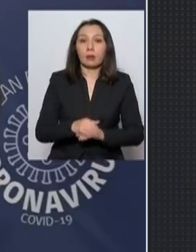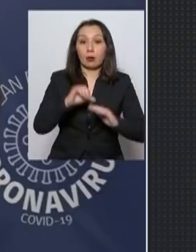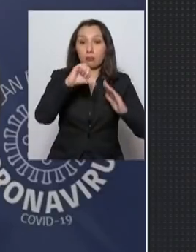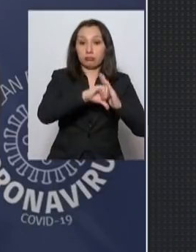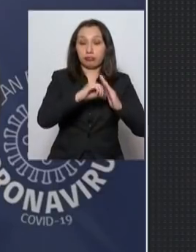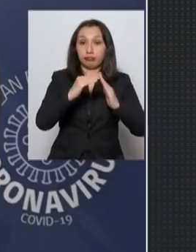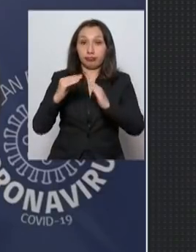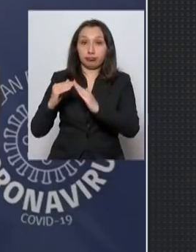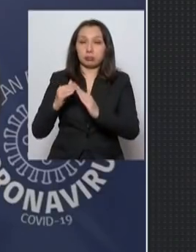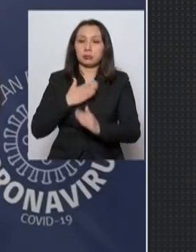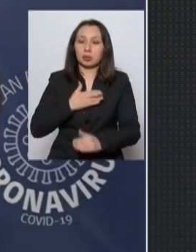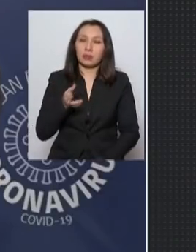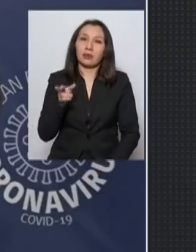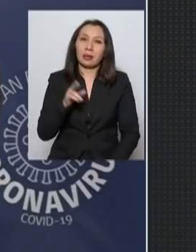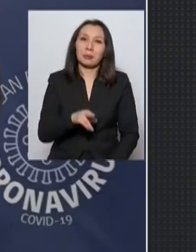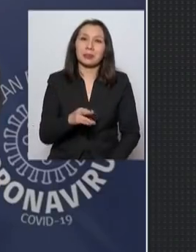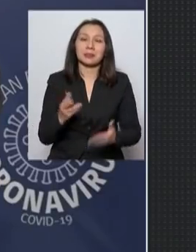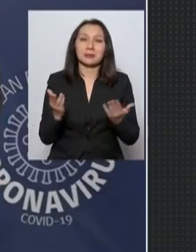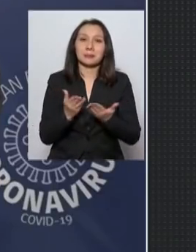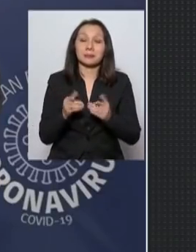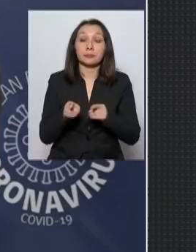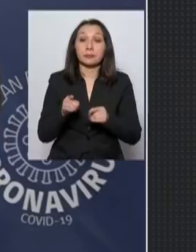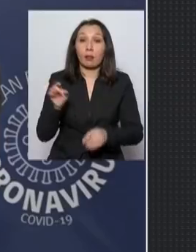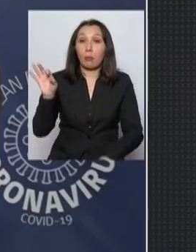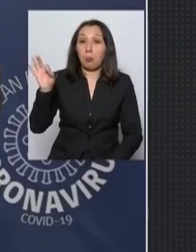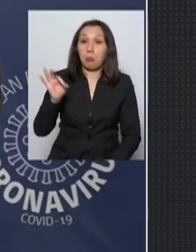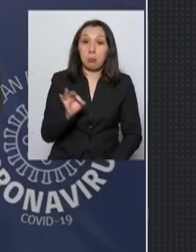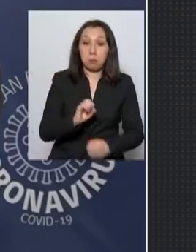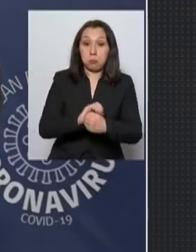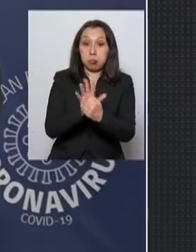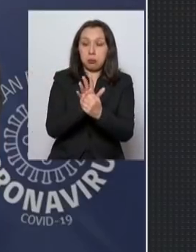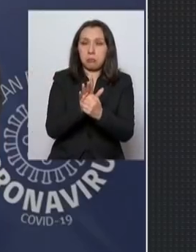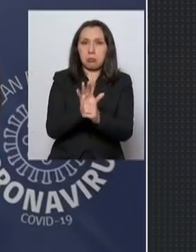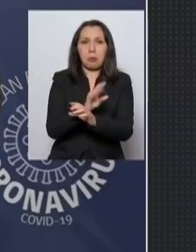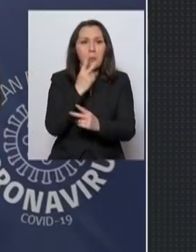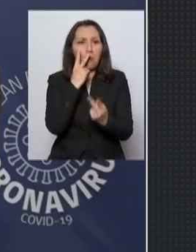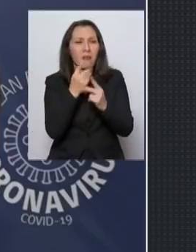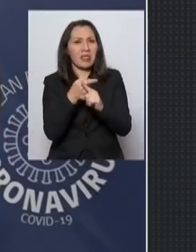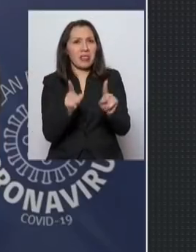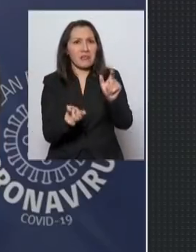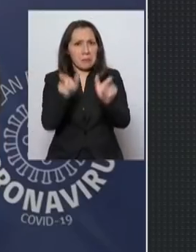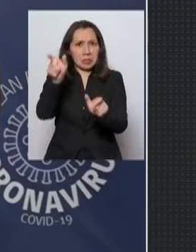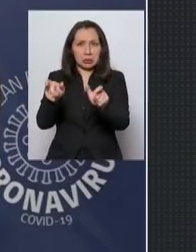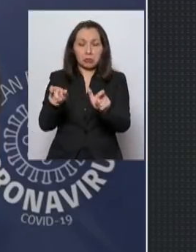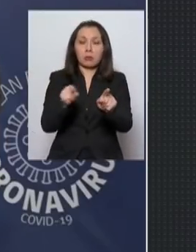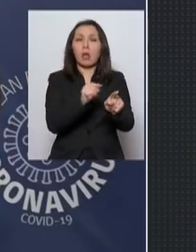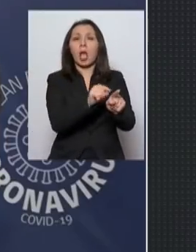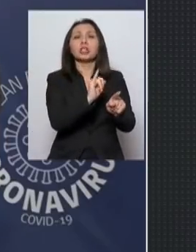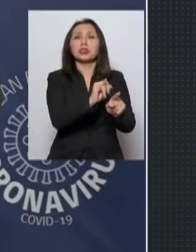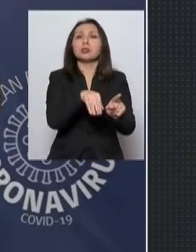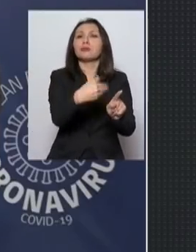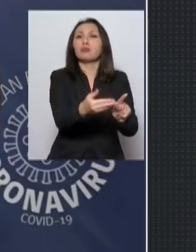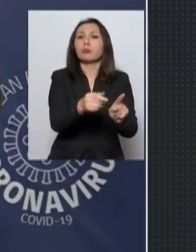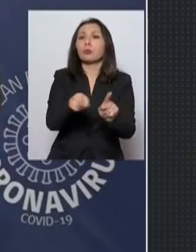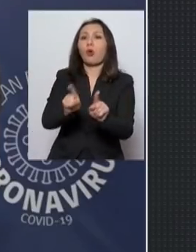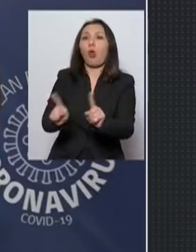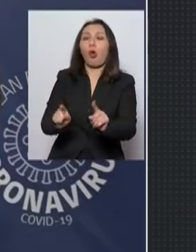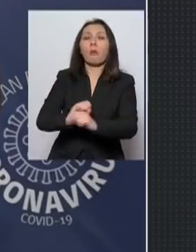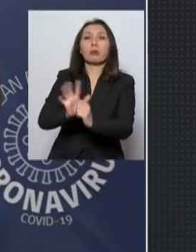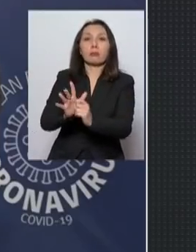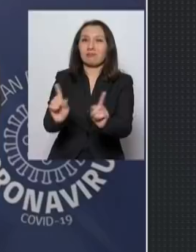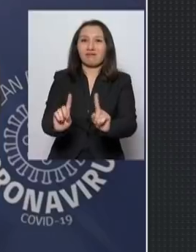cuarentena, quiero insistir en que el virus no hace ninguna diferencia entre las personas a la hora